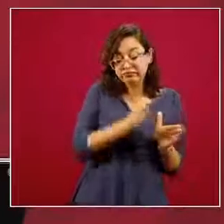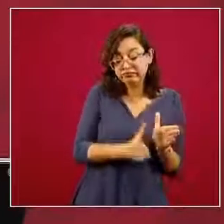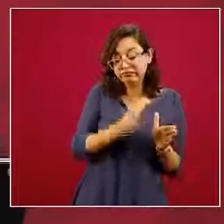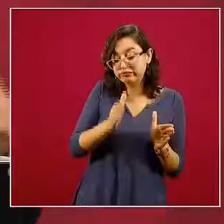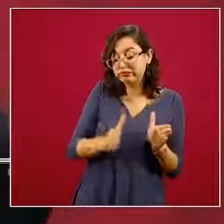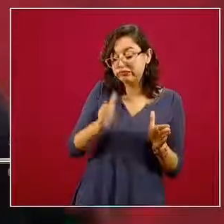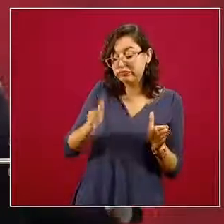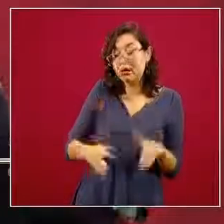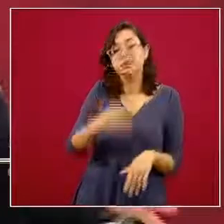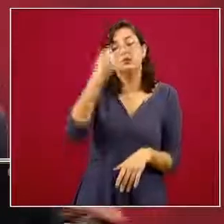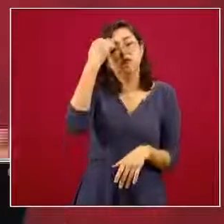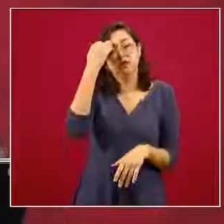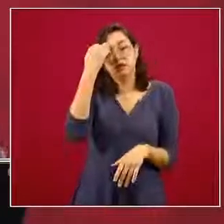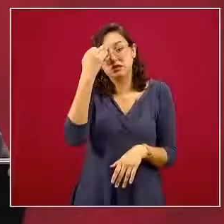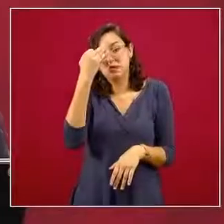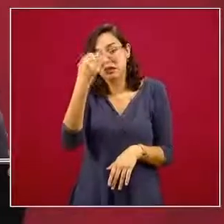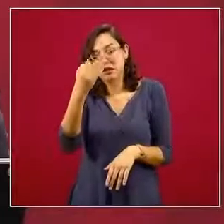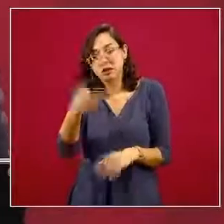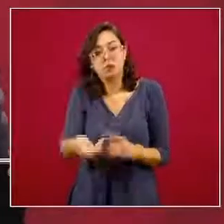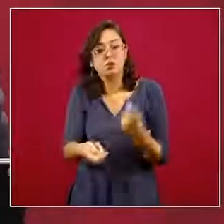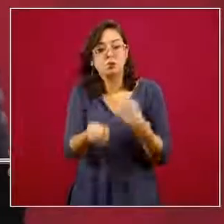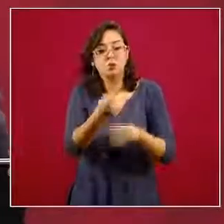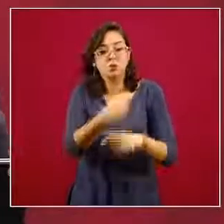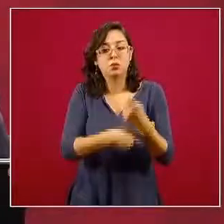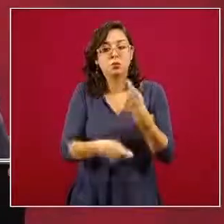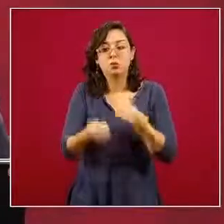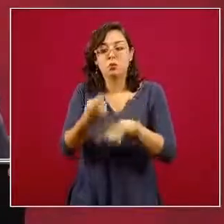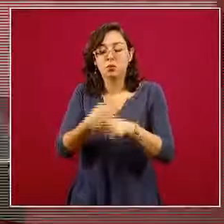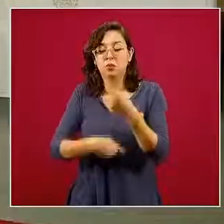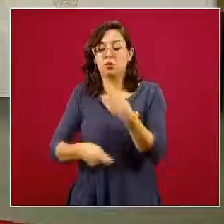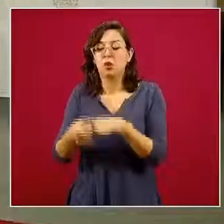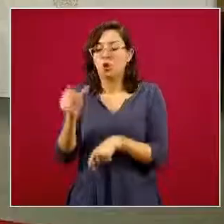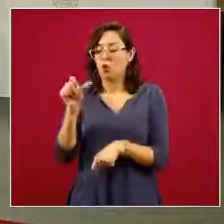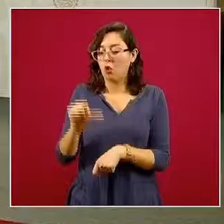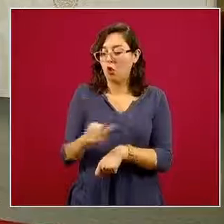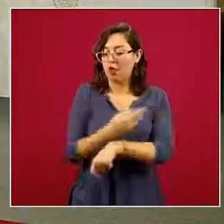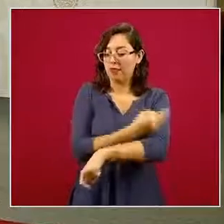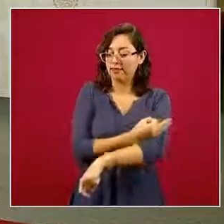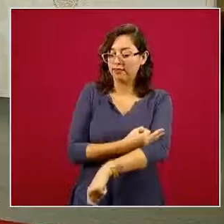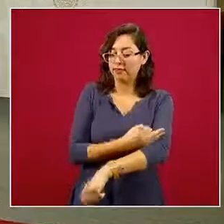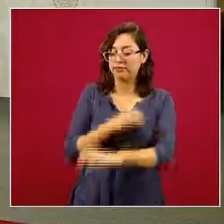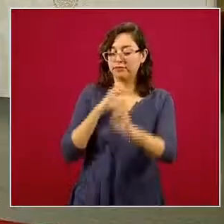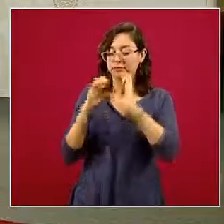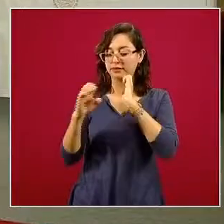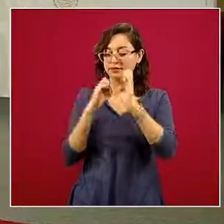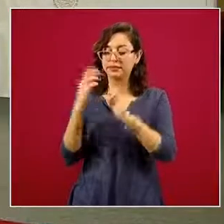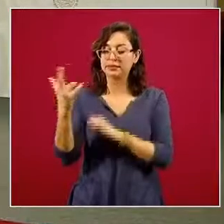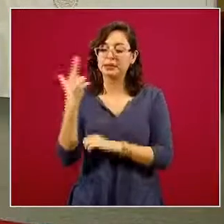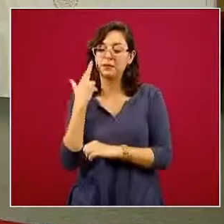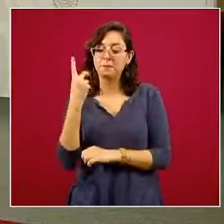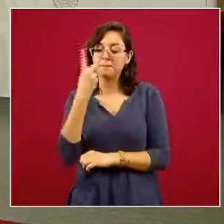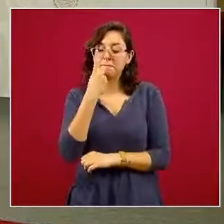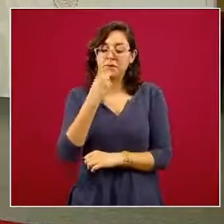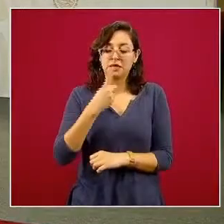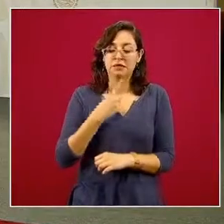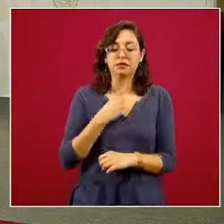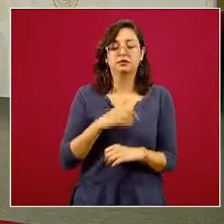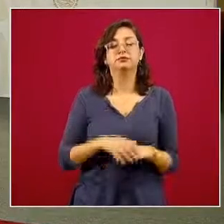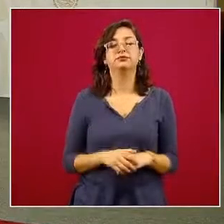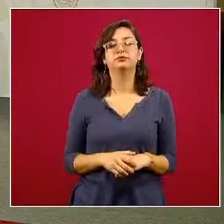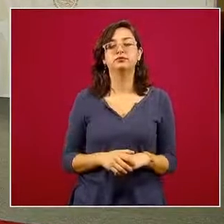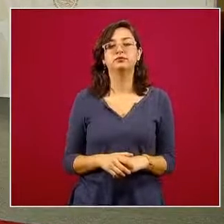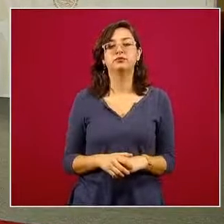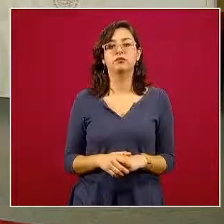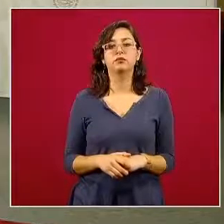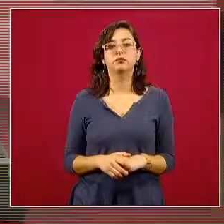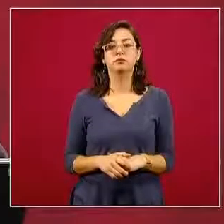transacciones que llevan sus propios tiempos. Esta tarde me hacían una entrevista en radio y comentaba precisamente esto. Si tenemos un escenario en